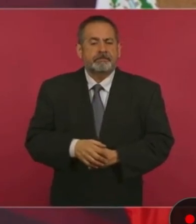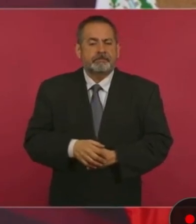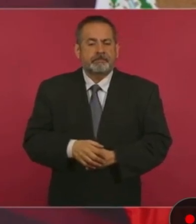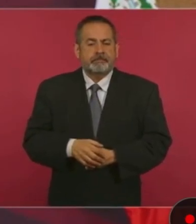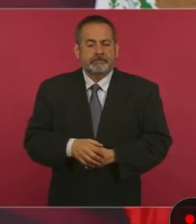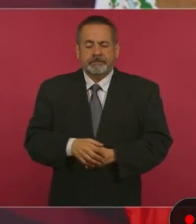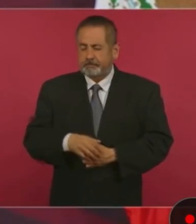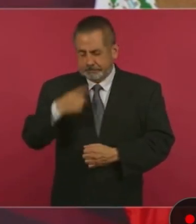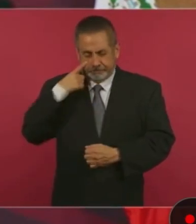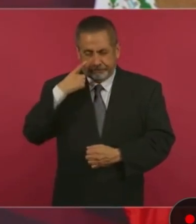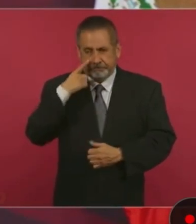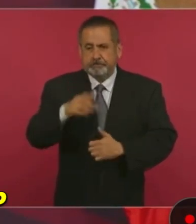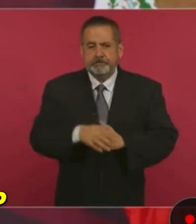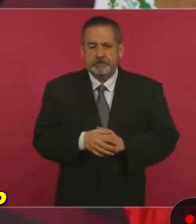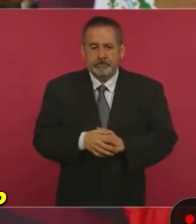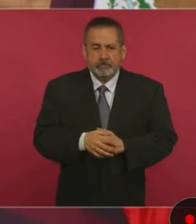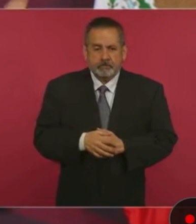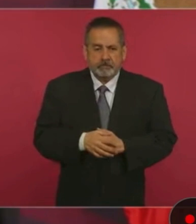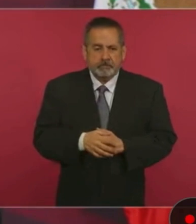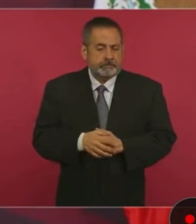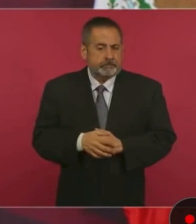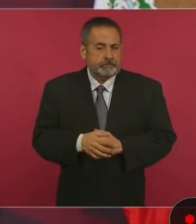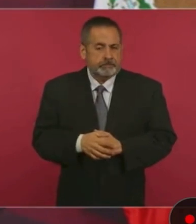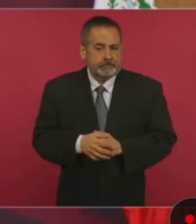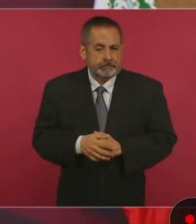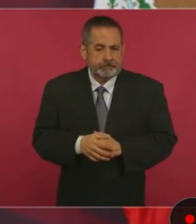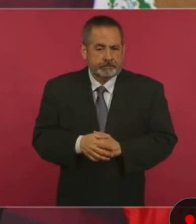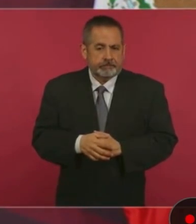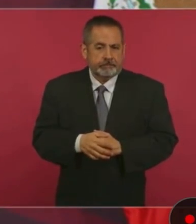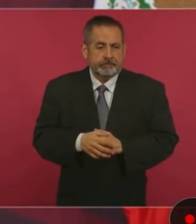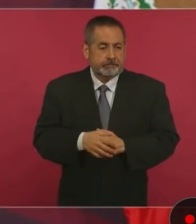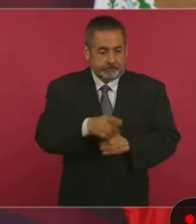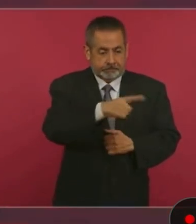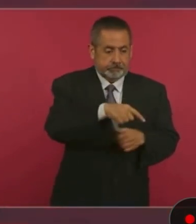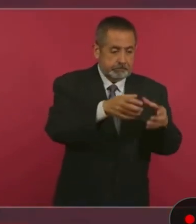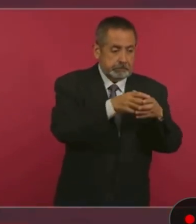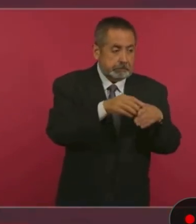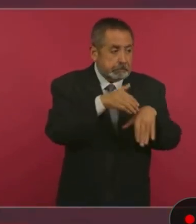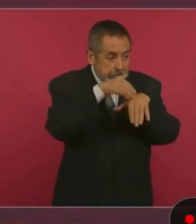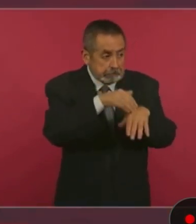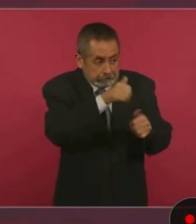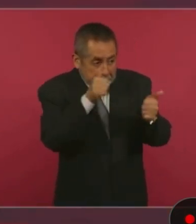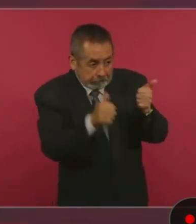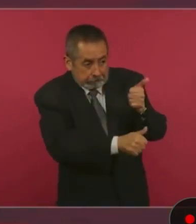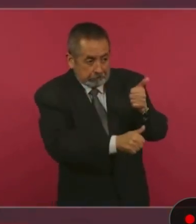todavía después de que están al servicio de los potentados